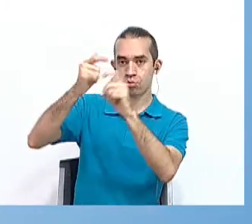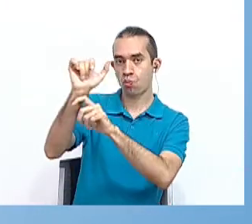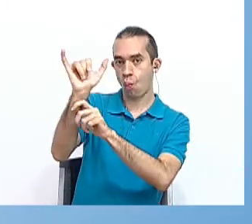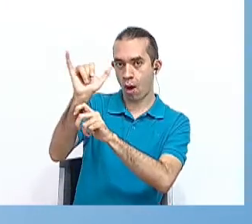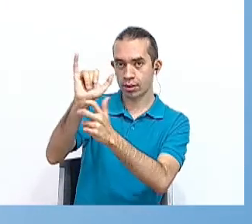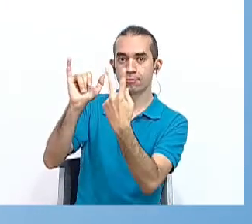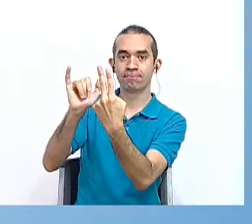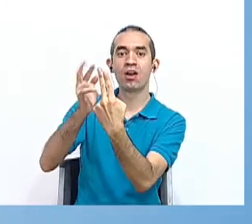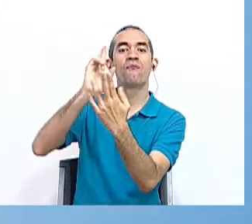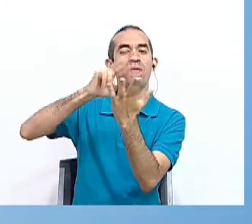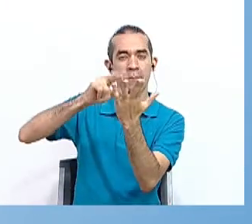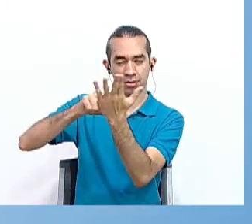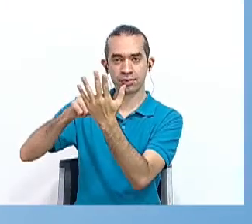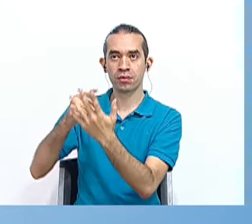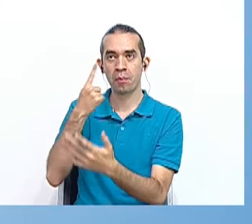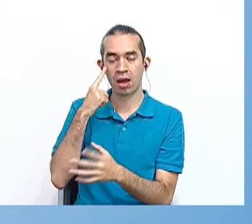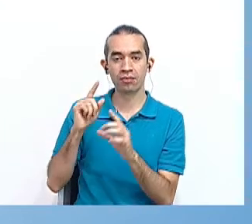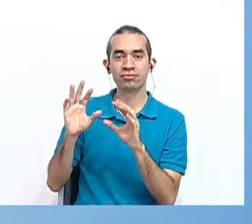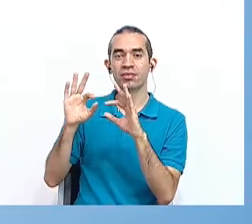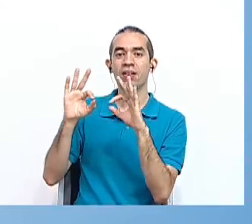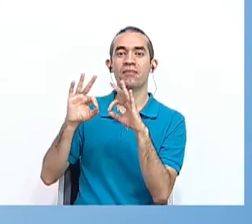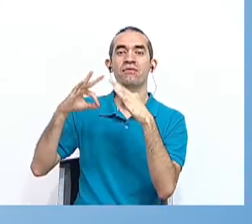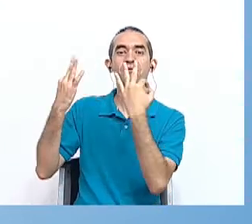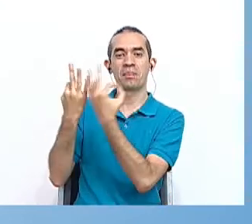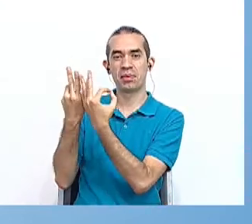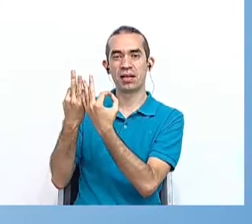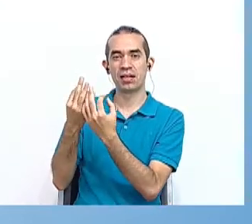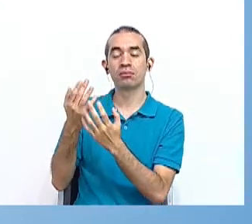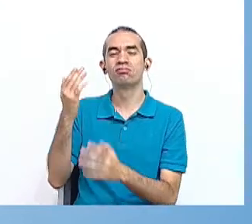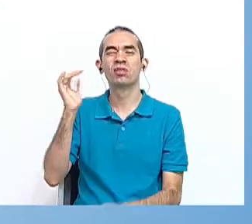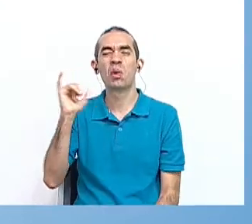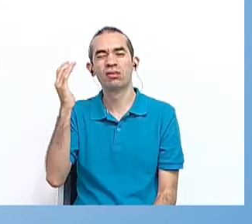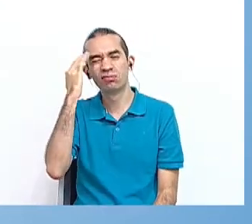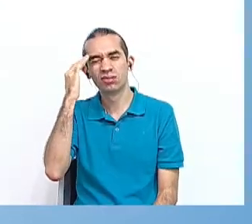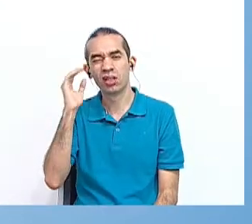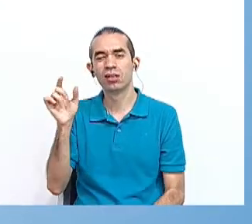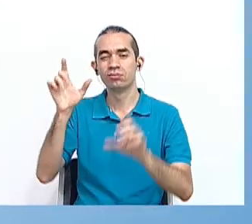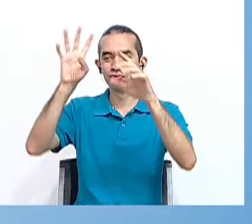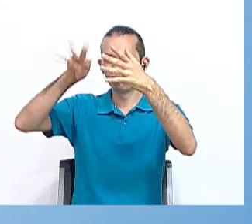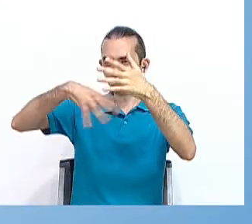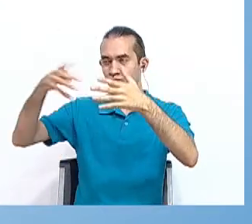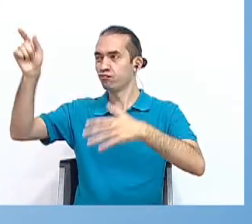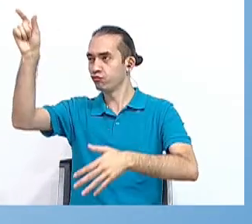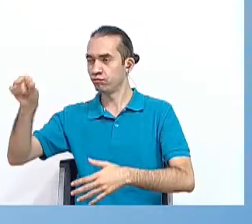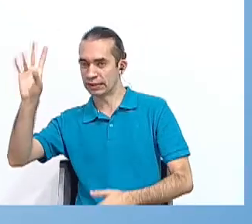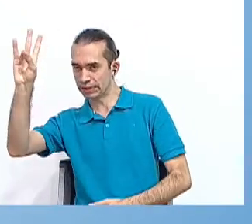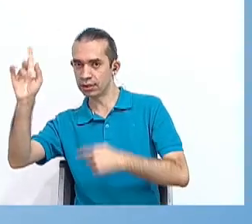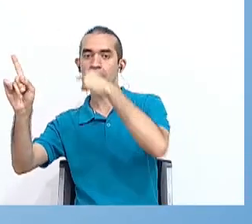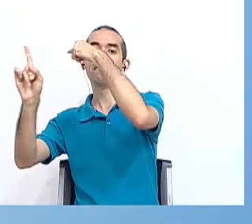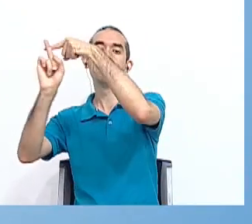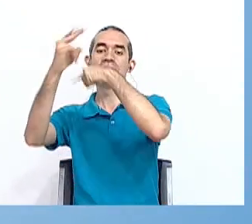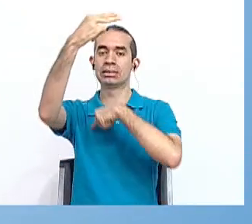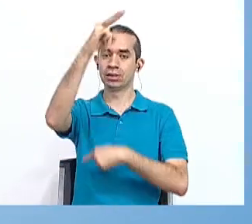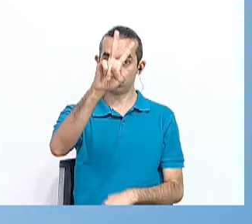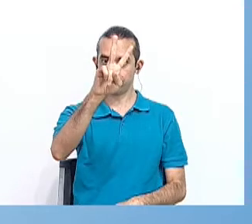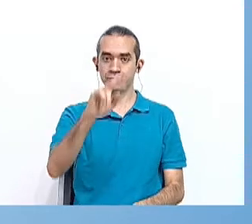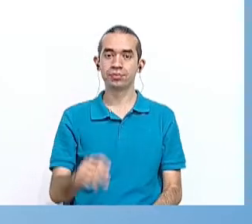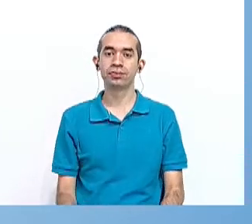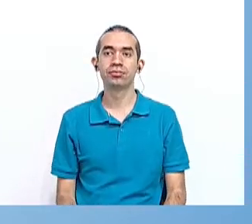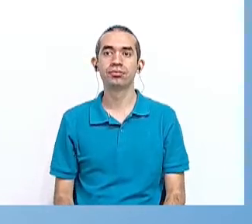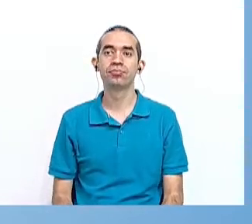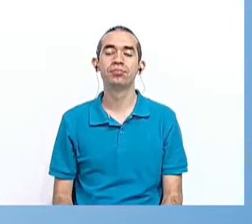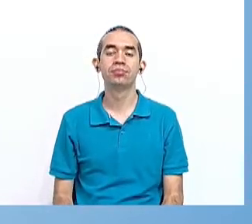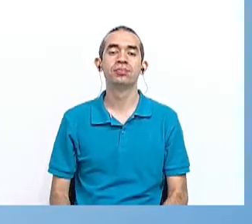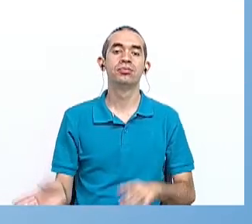iguales. Ahí tenemos a los de la familia 7 de la tabla periódica más el hidrógeno, correcto. Luego tenemos